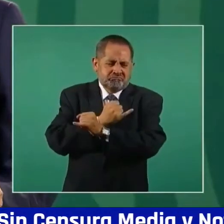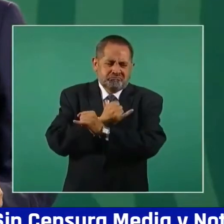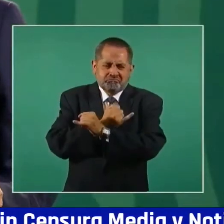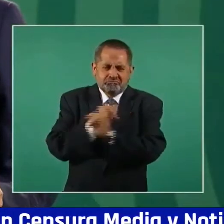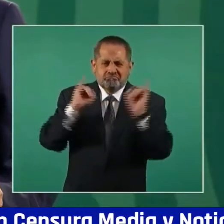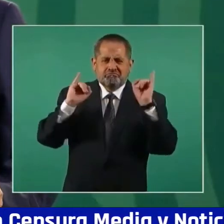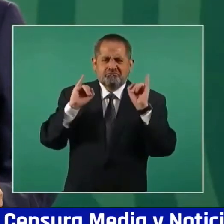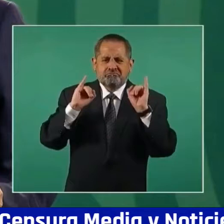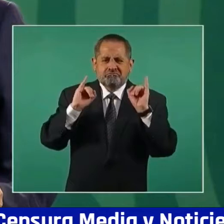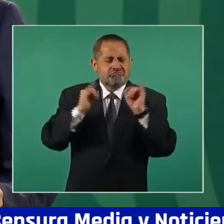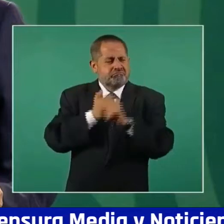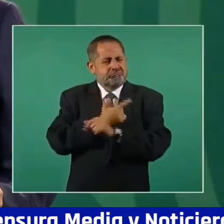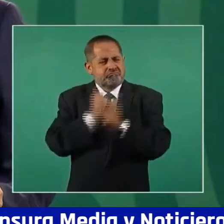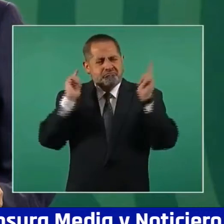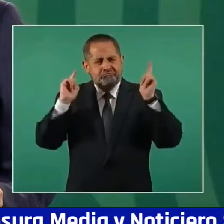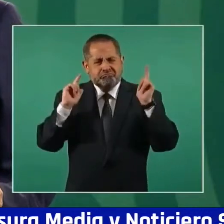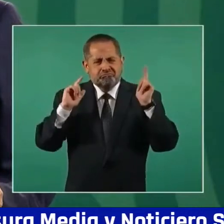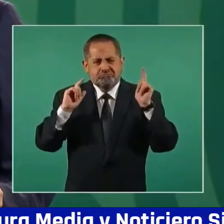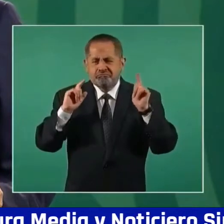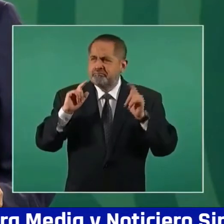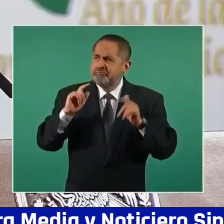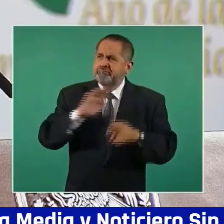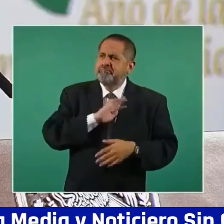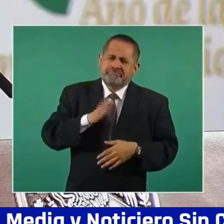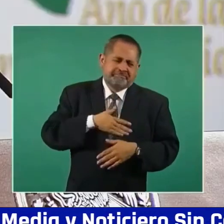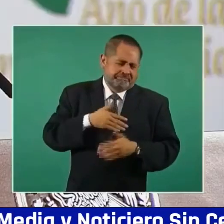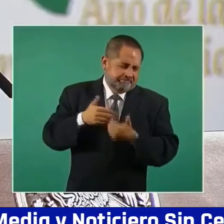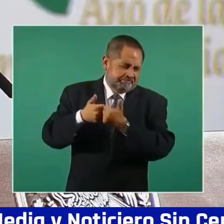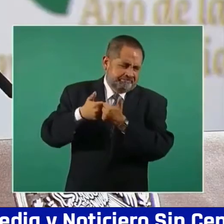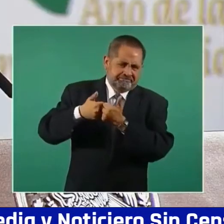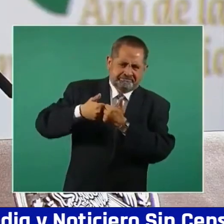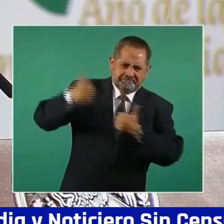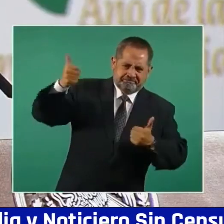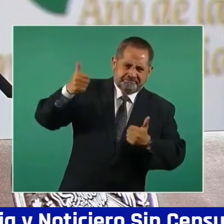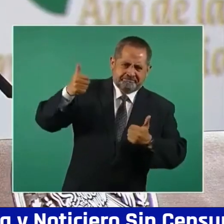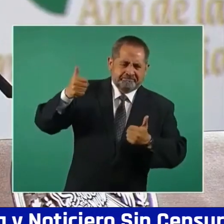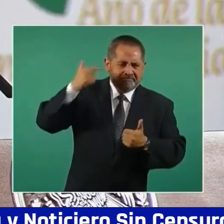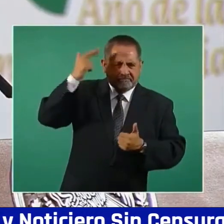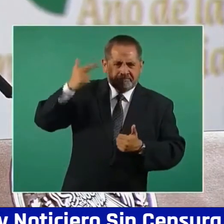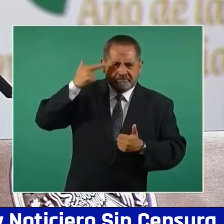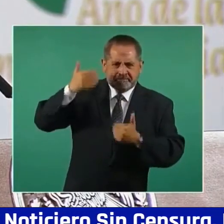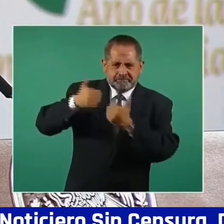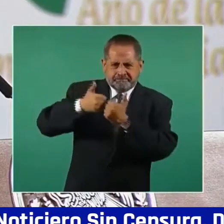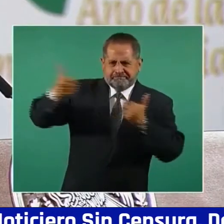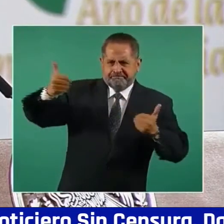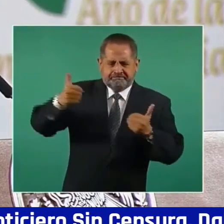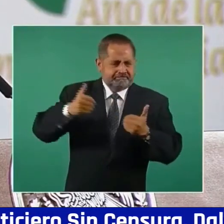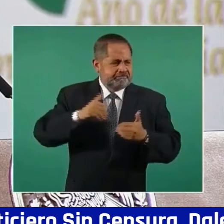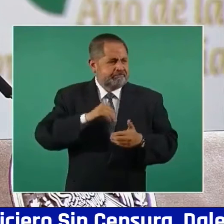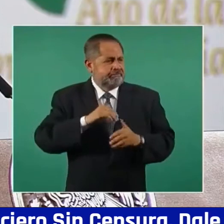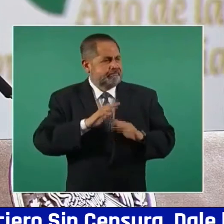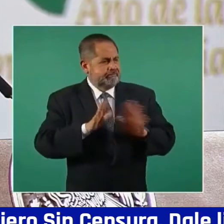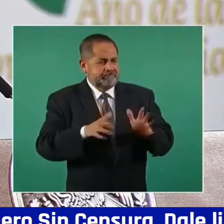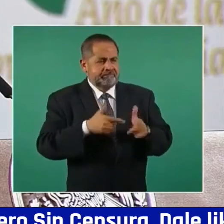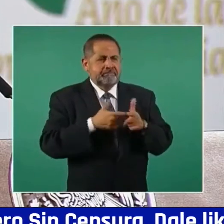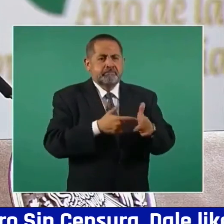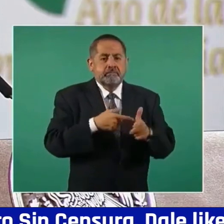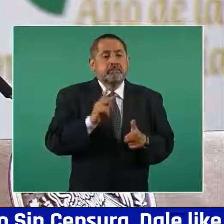libre de España, de la monarquía, pero hubieron